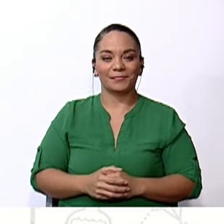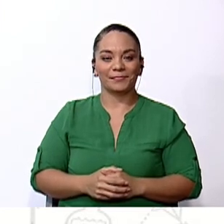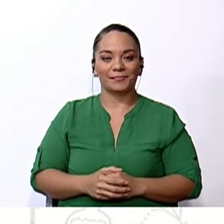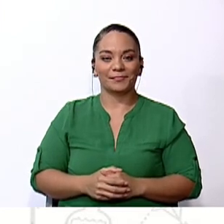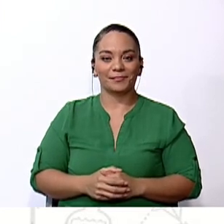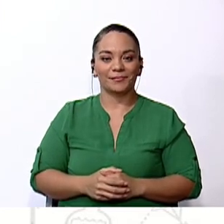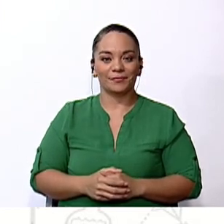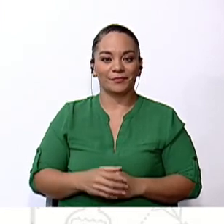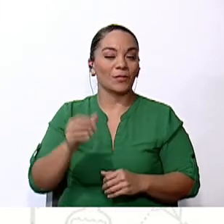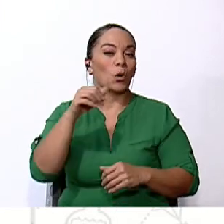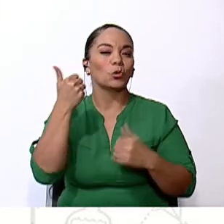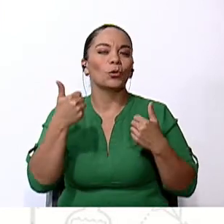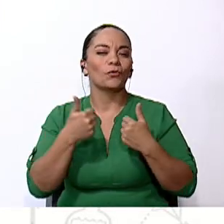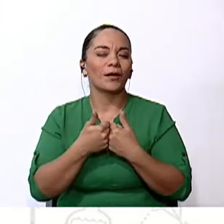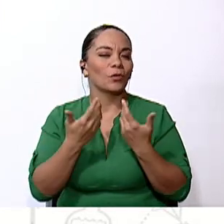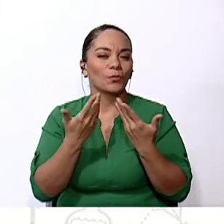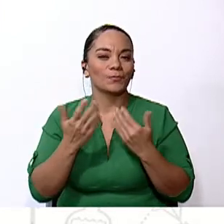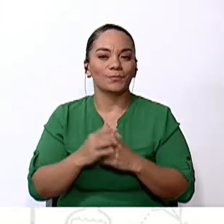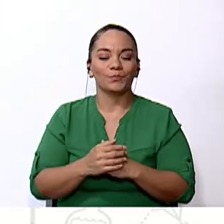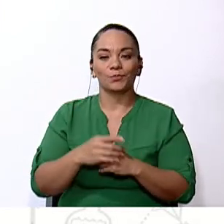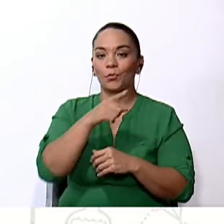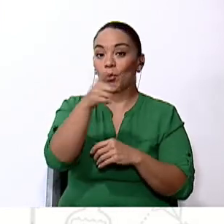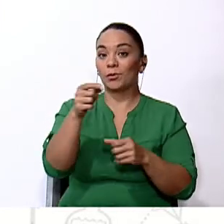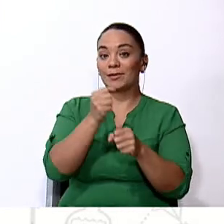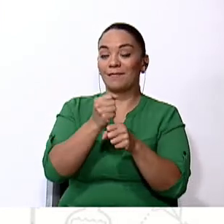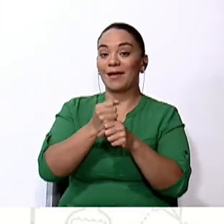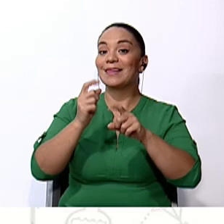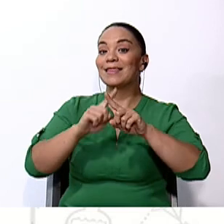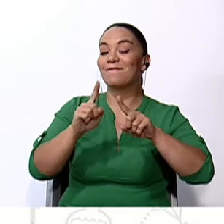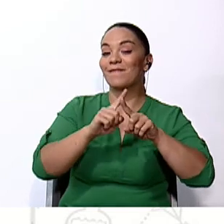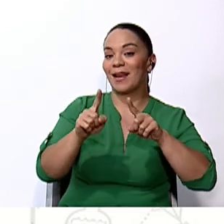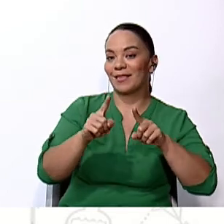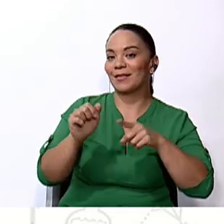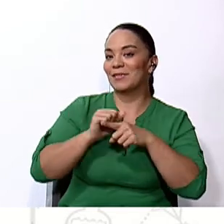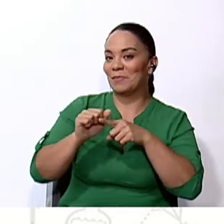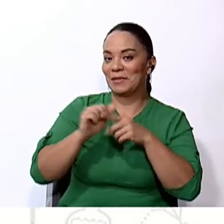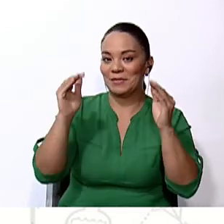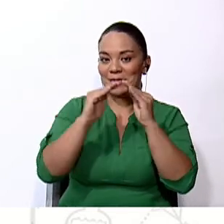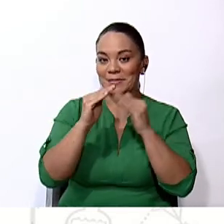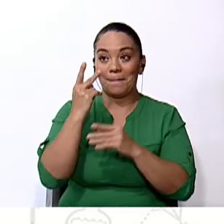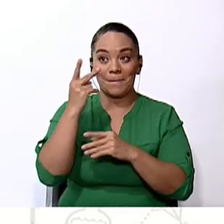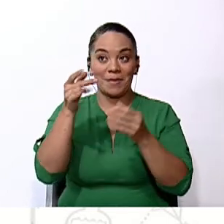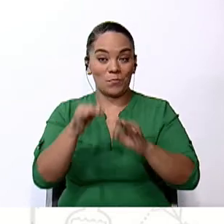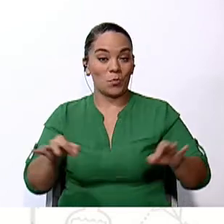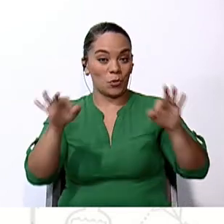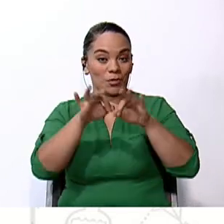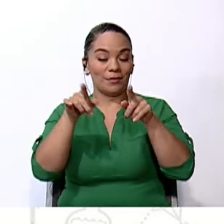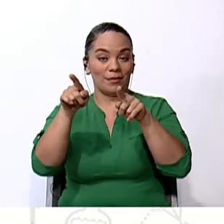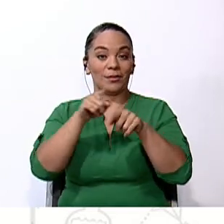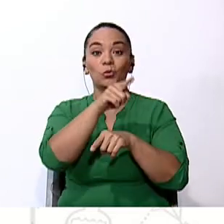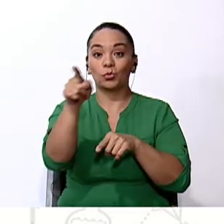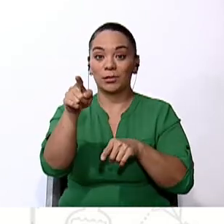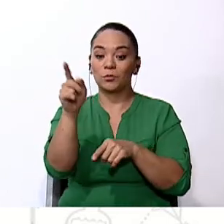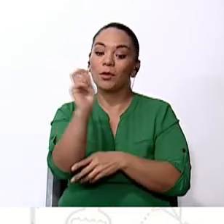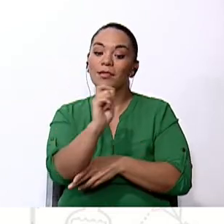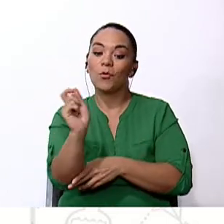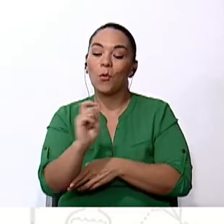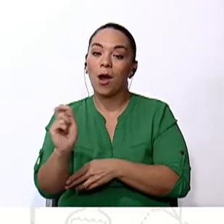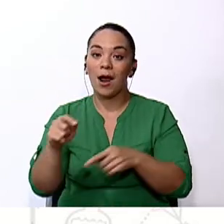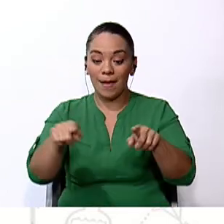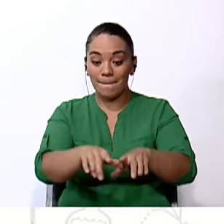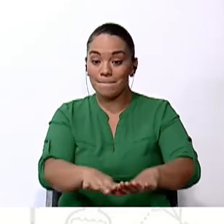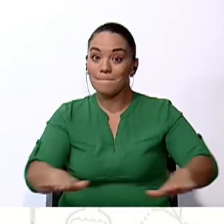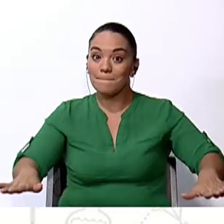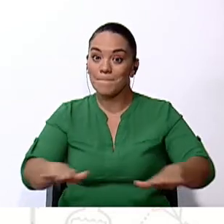Ahora, otro reto es que trabajen diferentes ejercicios en casa. Este es uno muy importante. Pueden dibujarlo en el piso y pueden